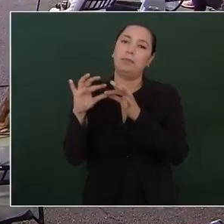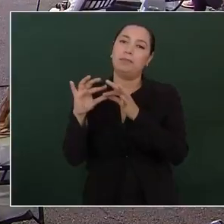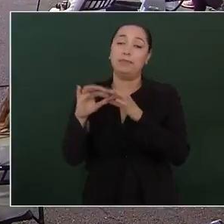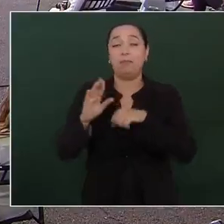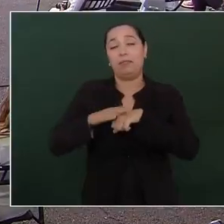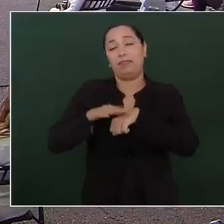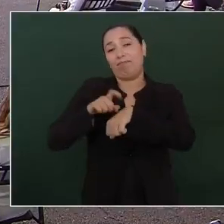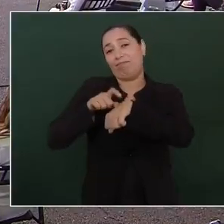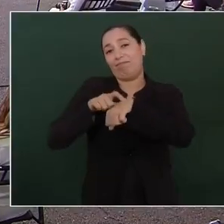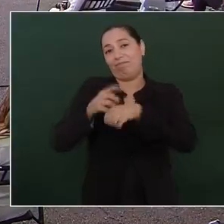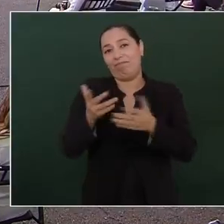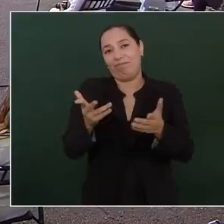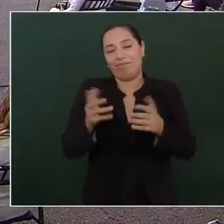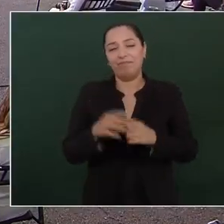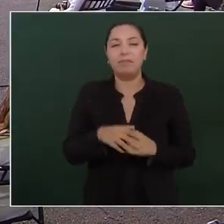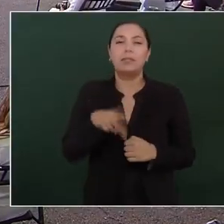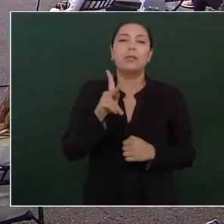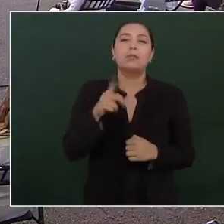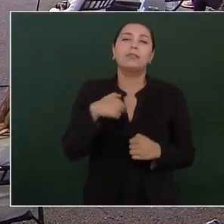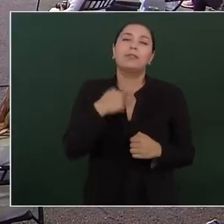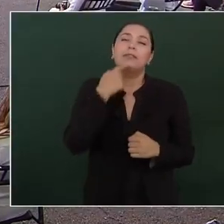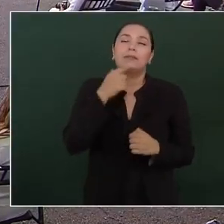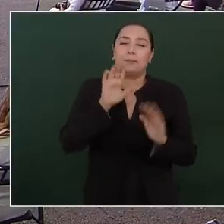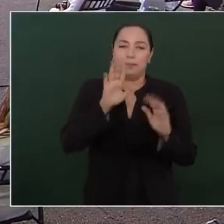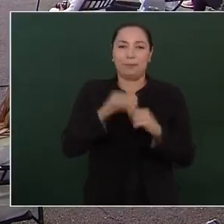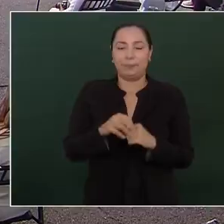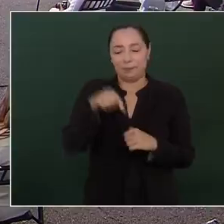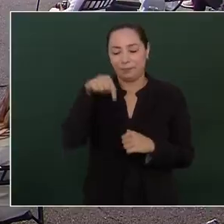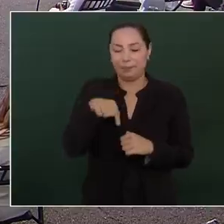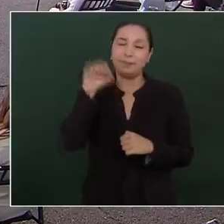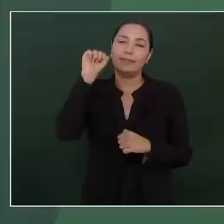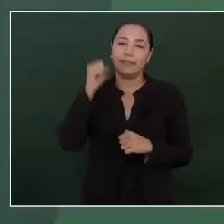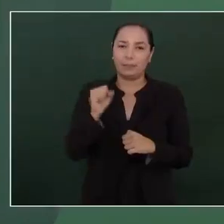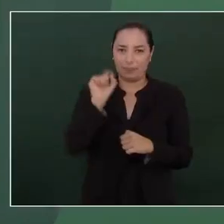cuenta. Pero, ¿qué les digo de Sinaloa? Miren,